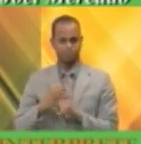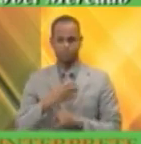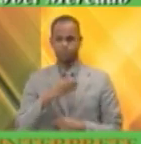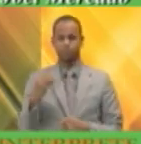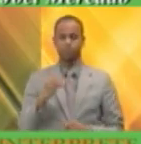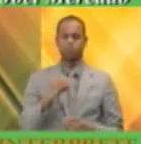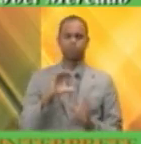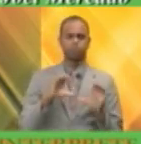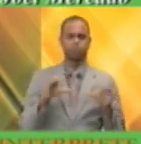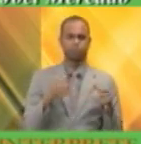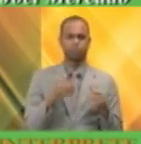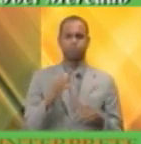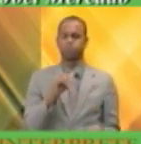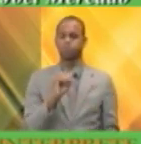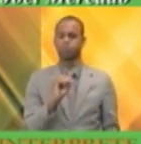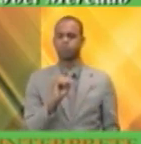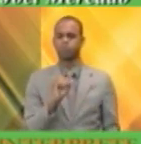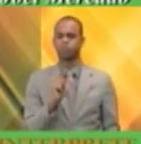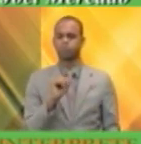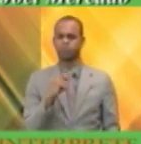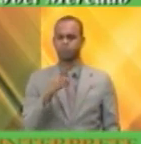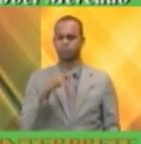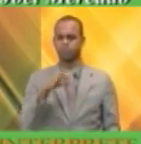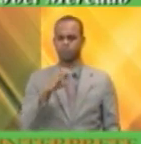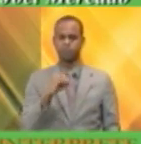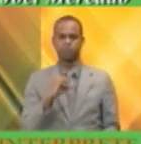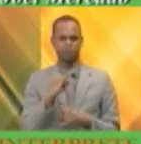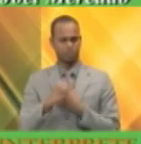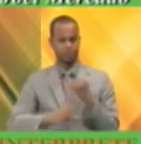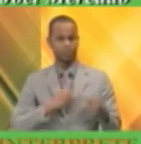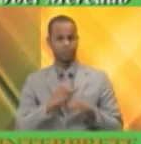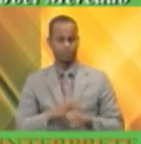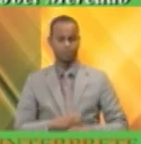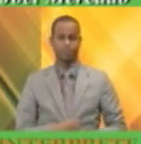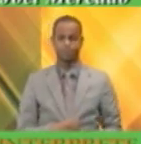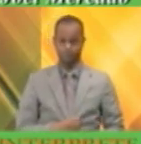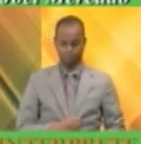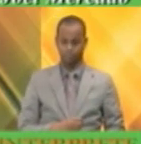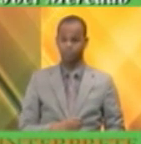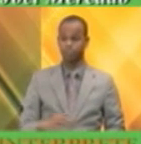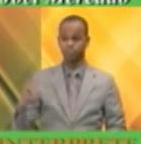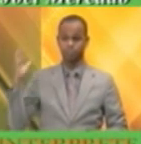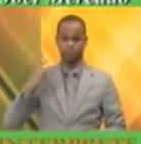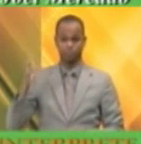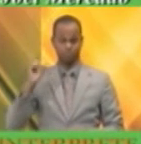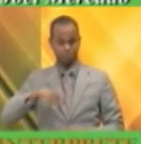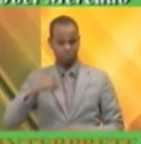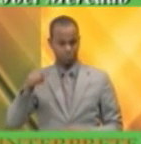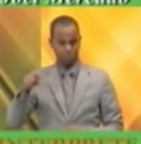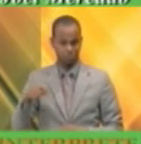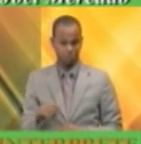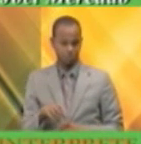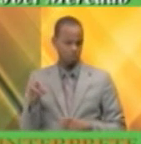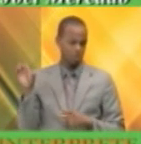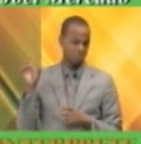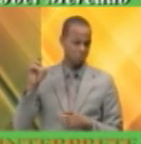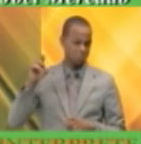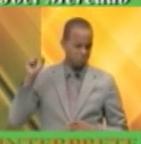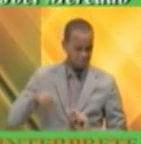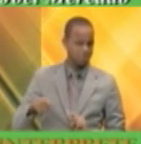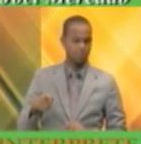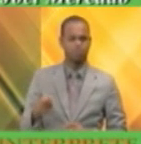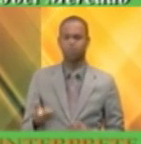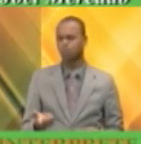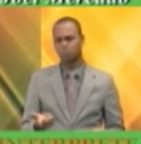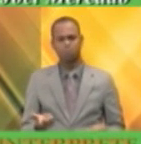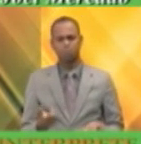Olímpico Internacional, el sí. COI. Antes no había una obligatoriedad. Aquí se dio el caso cuando se hicieron los